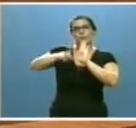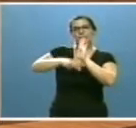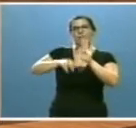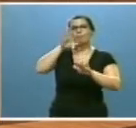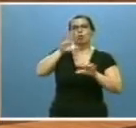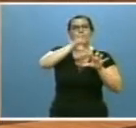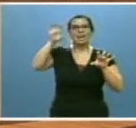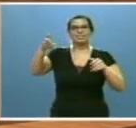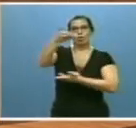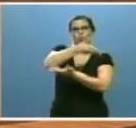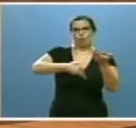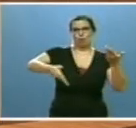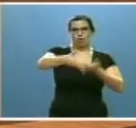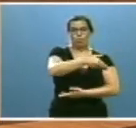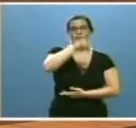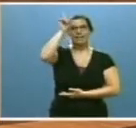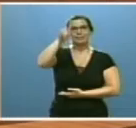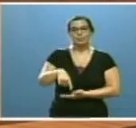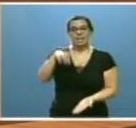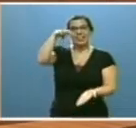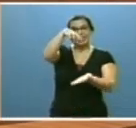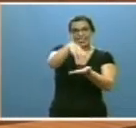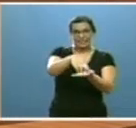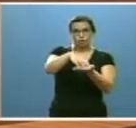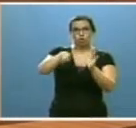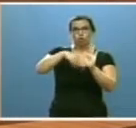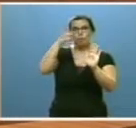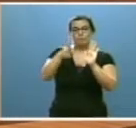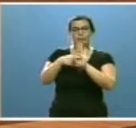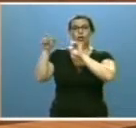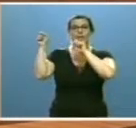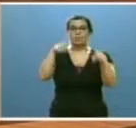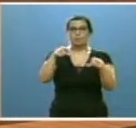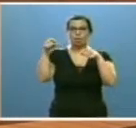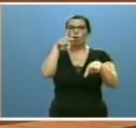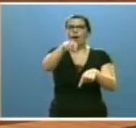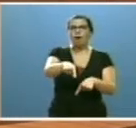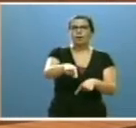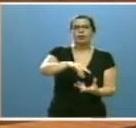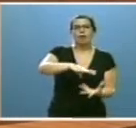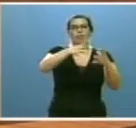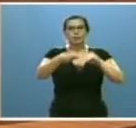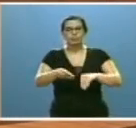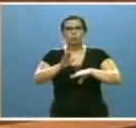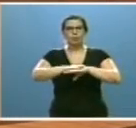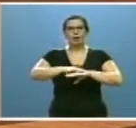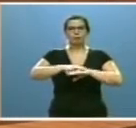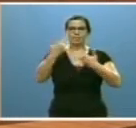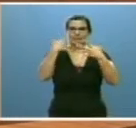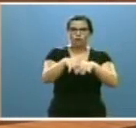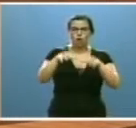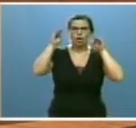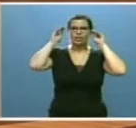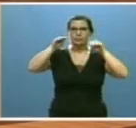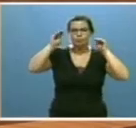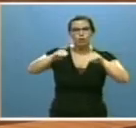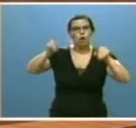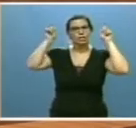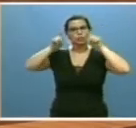desarrollaremos los centros integrales de inmigración como centros de información asesoramiento participación y aprendizaje